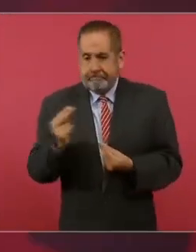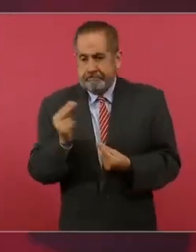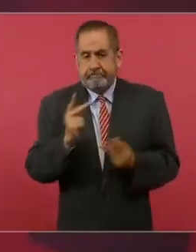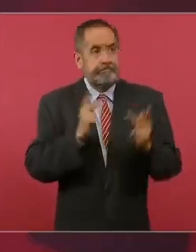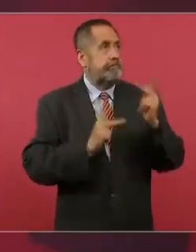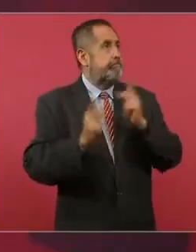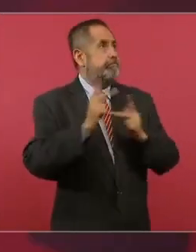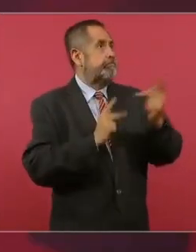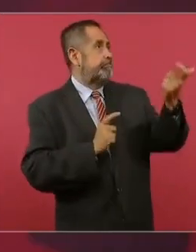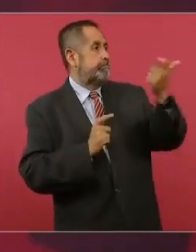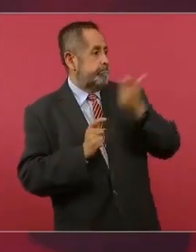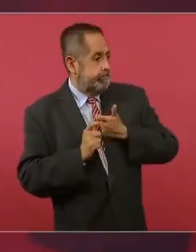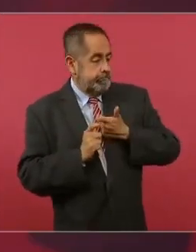deuda y a más deuda.